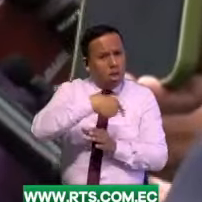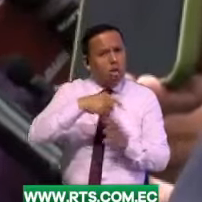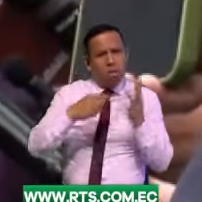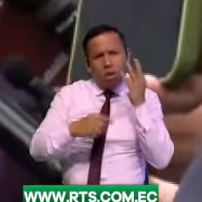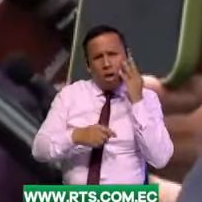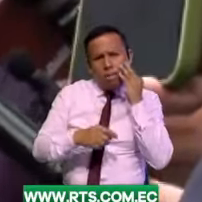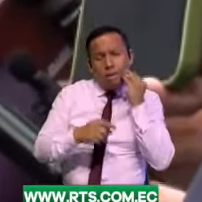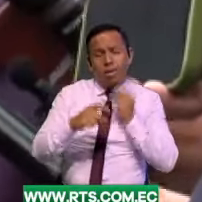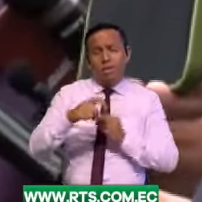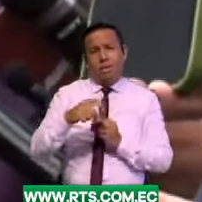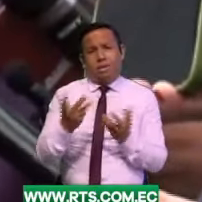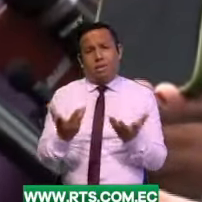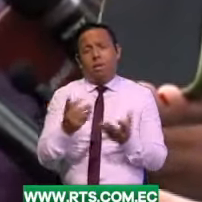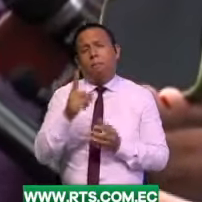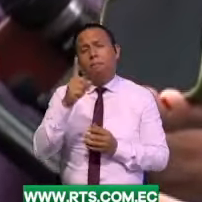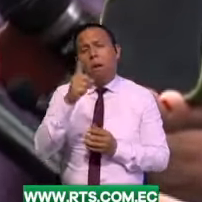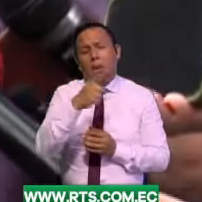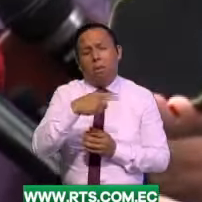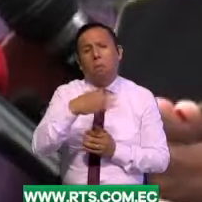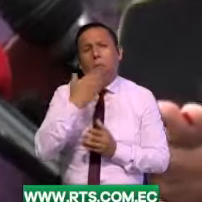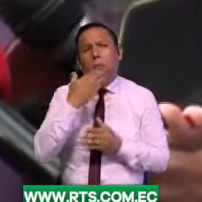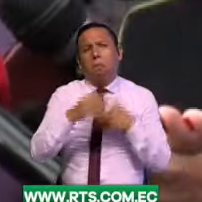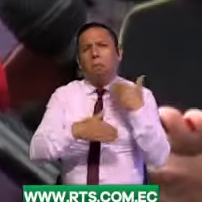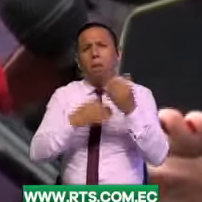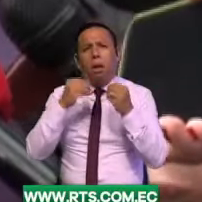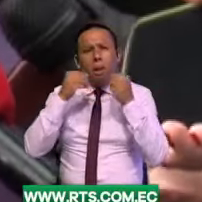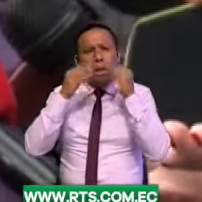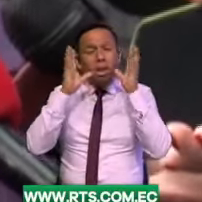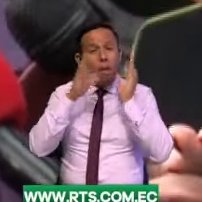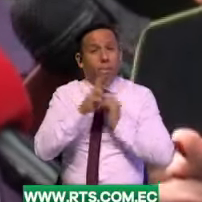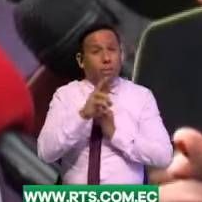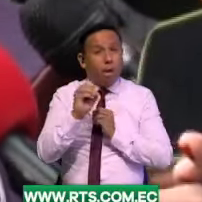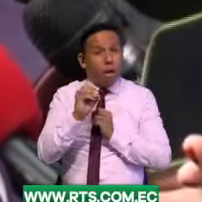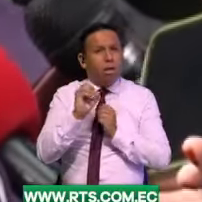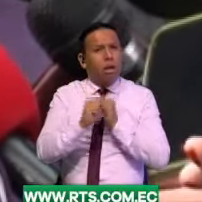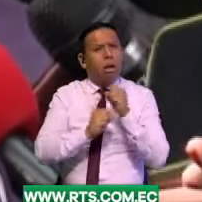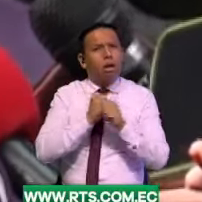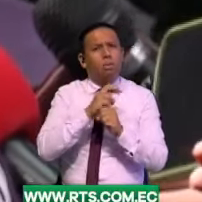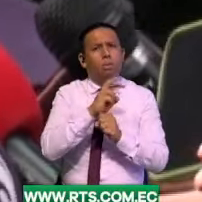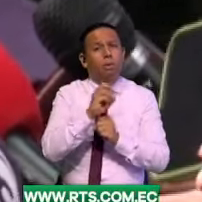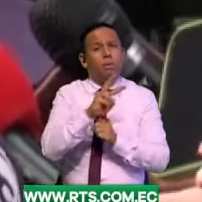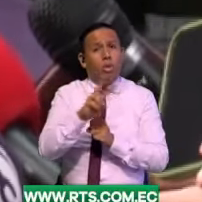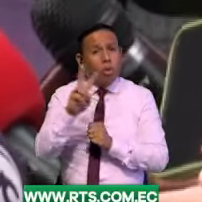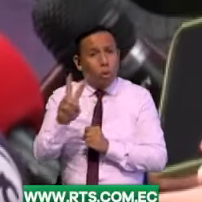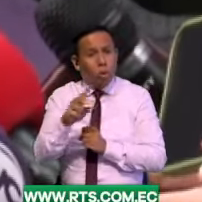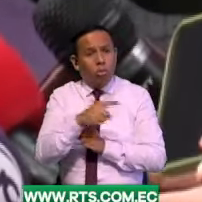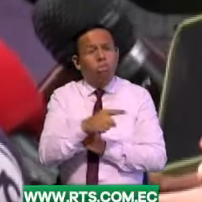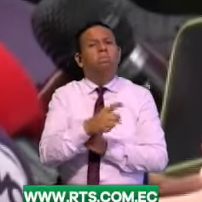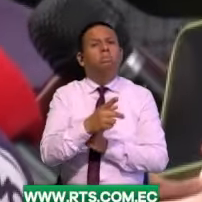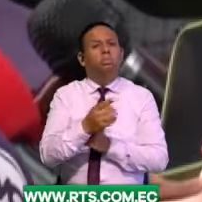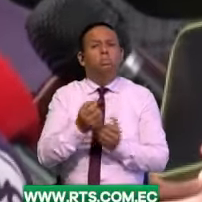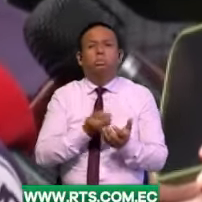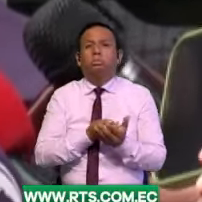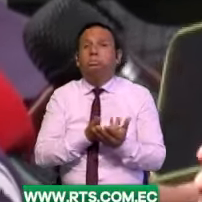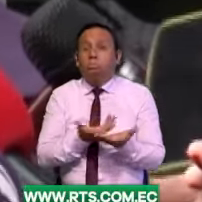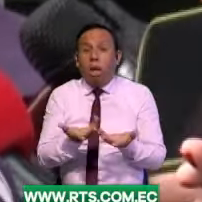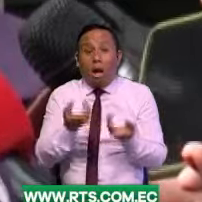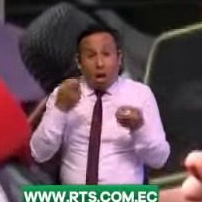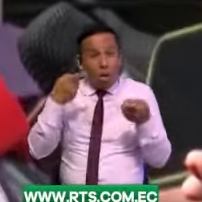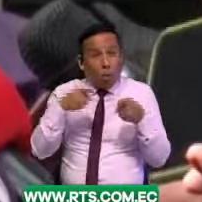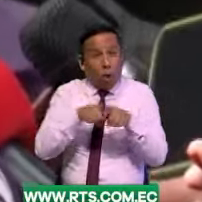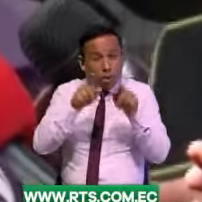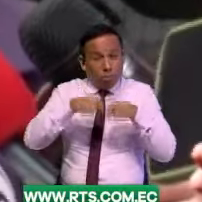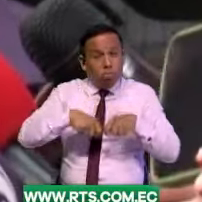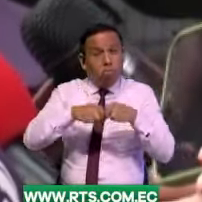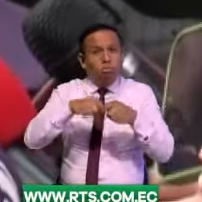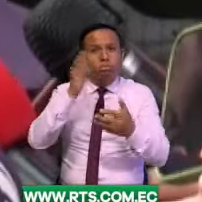experiencia, pero a raíz de diciembre, el 20 de diciembre del 2022, se elimina este acuerdo ministerial,